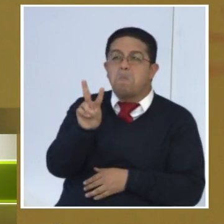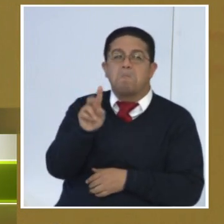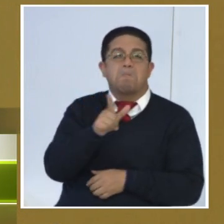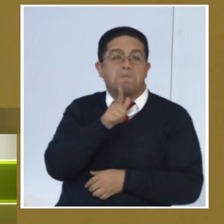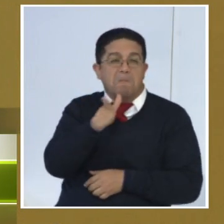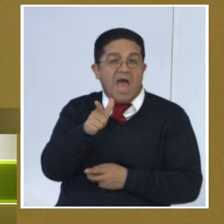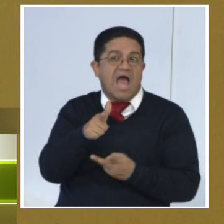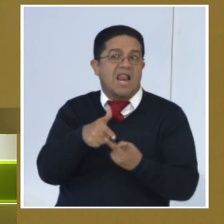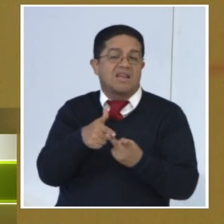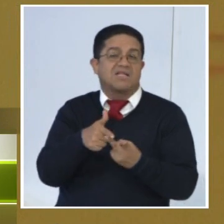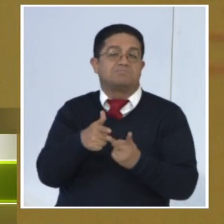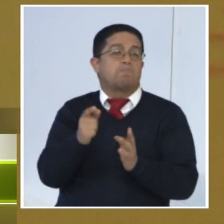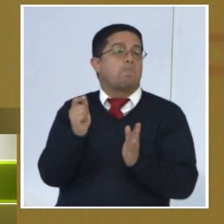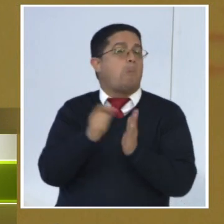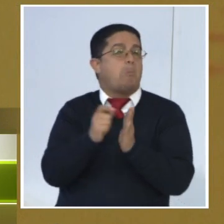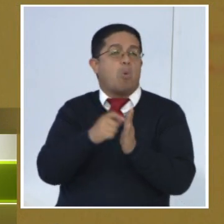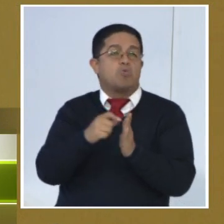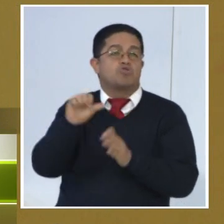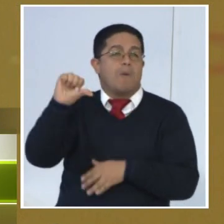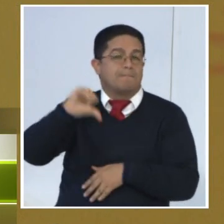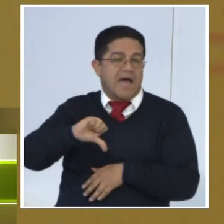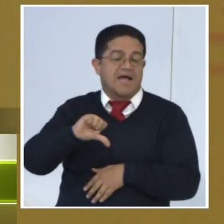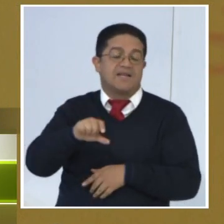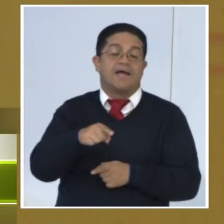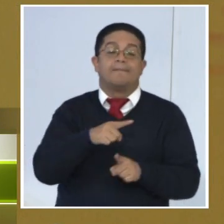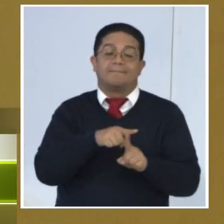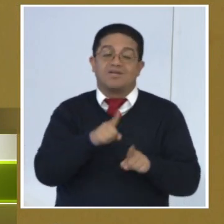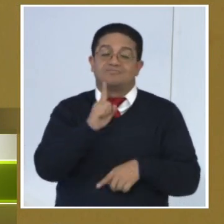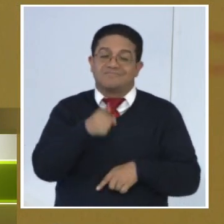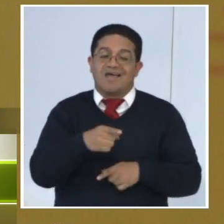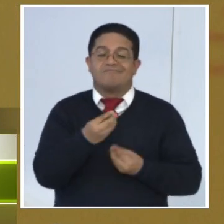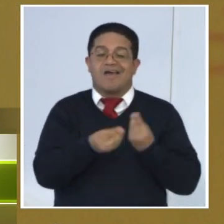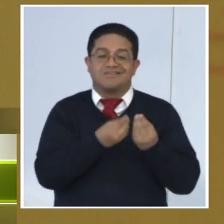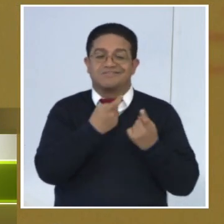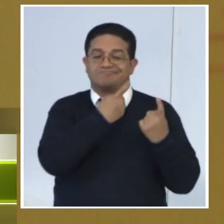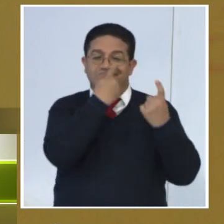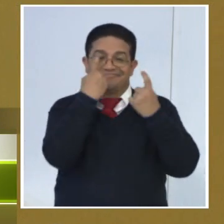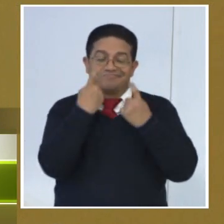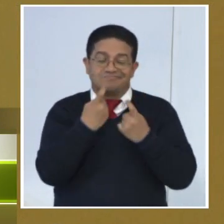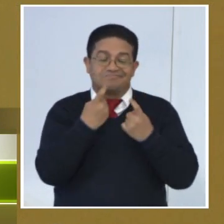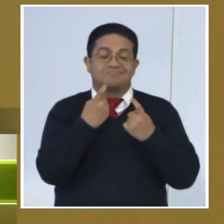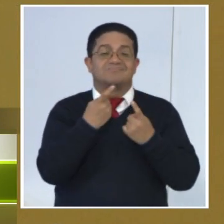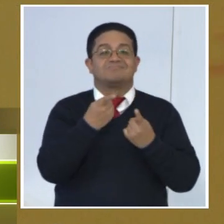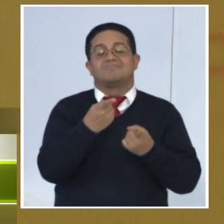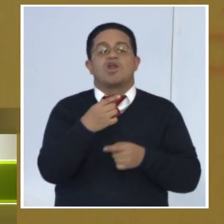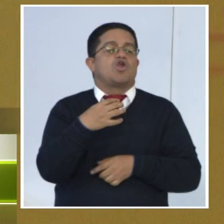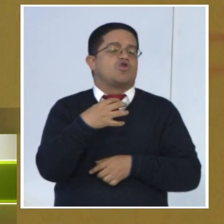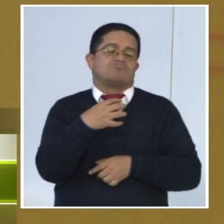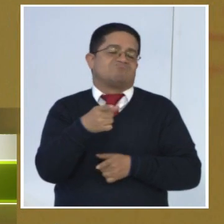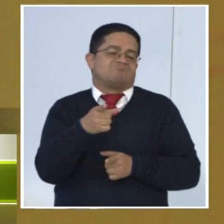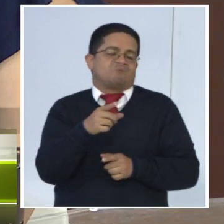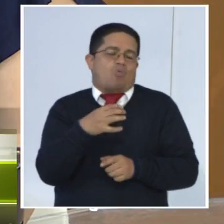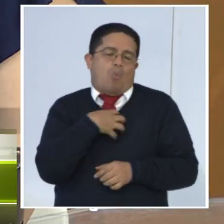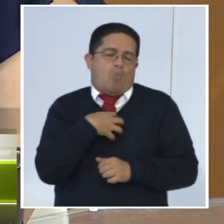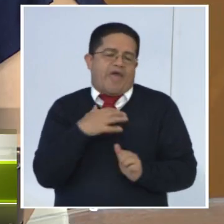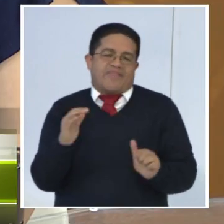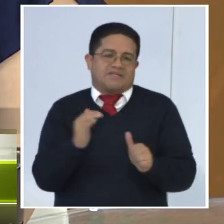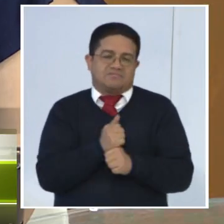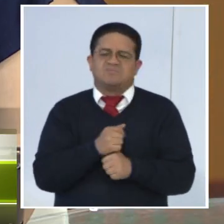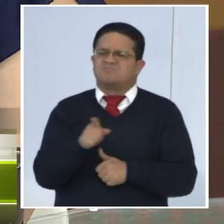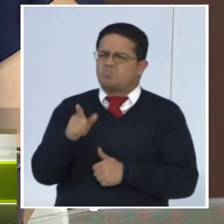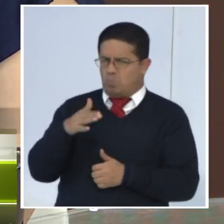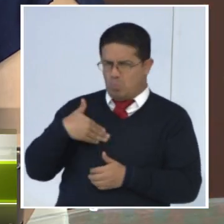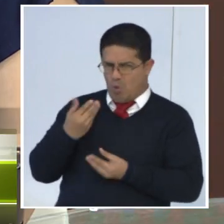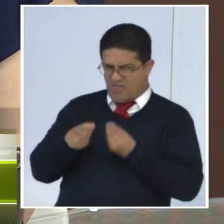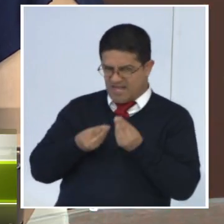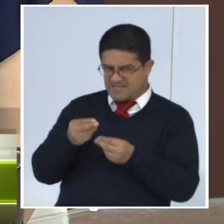etc. Entonces, si tú no haces un examen oftalmológico de rutina con dilatación de pupila, no te vas a enterar de estas cosas. ¿Se puede hacer dilatación de pupila